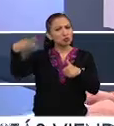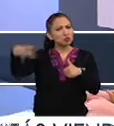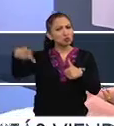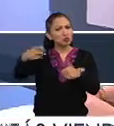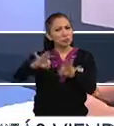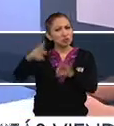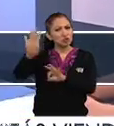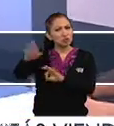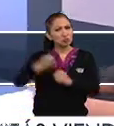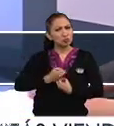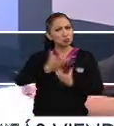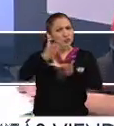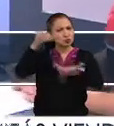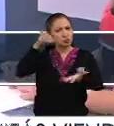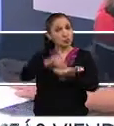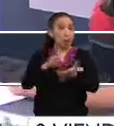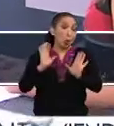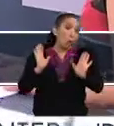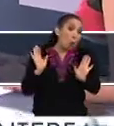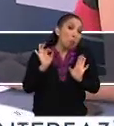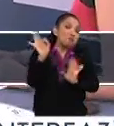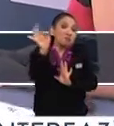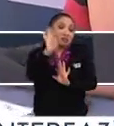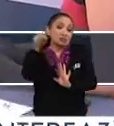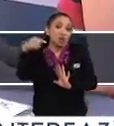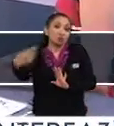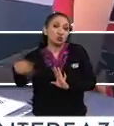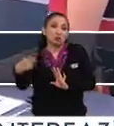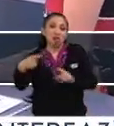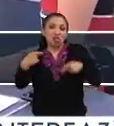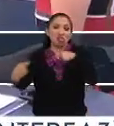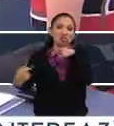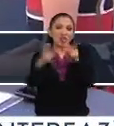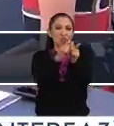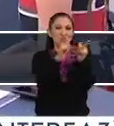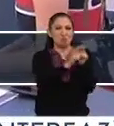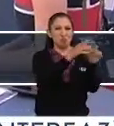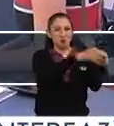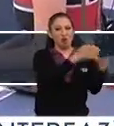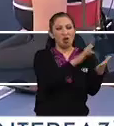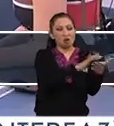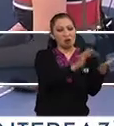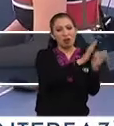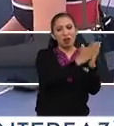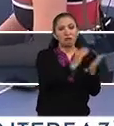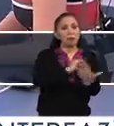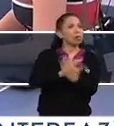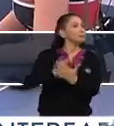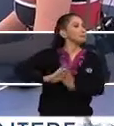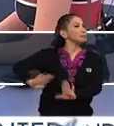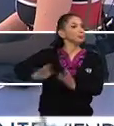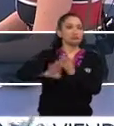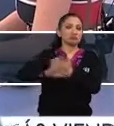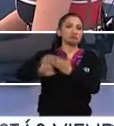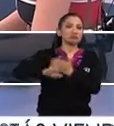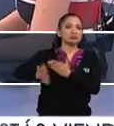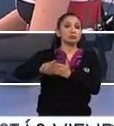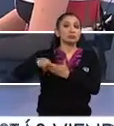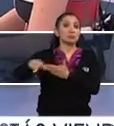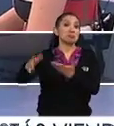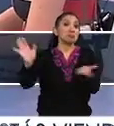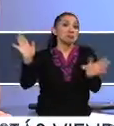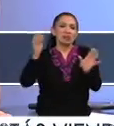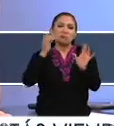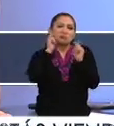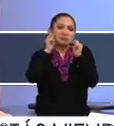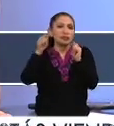la importancia de su poesía, o no sé si las pequeñas rencillas de los grupos literarios también lo han hecho a un lado. Pero a pesar de lo que